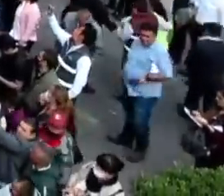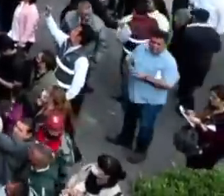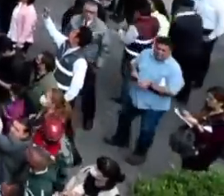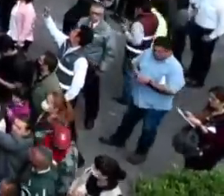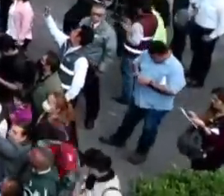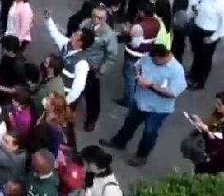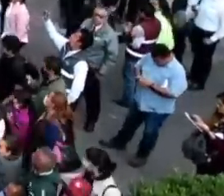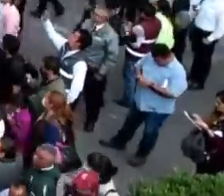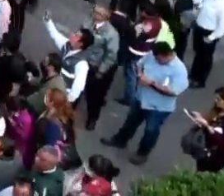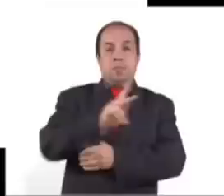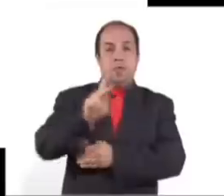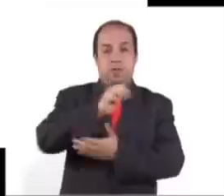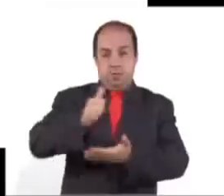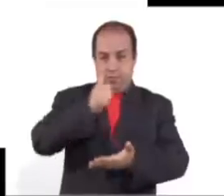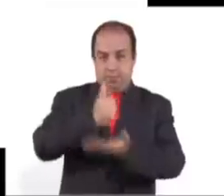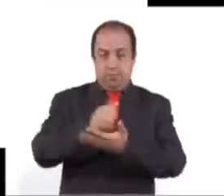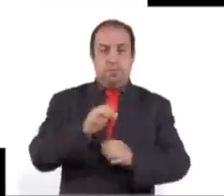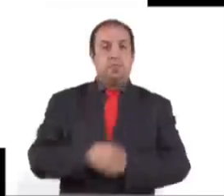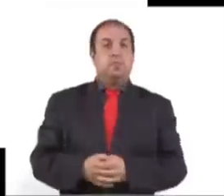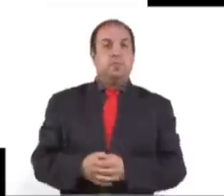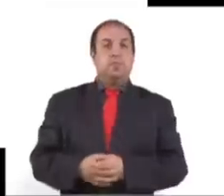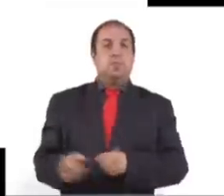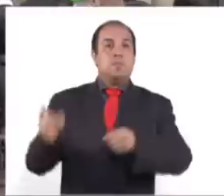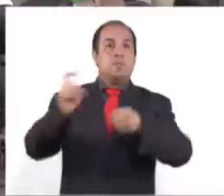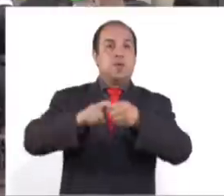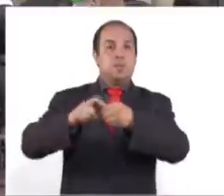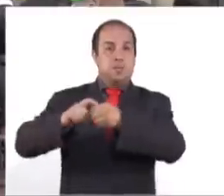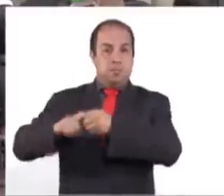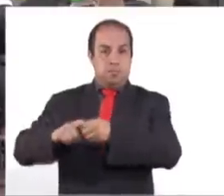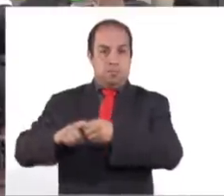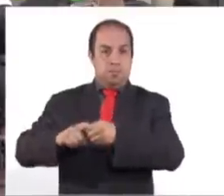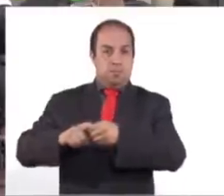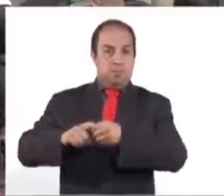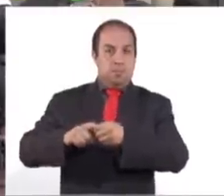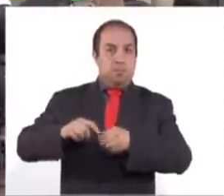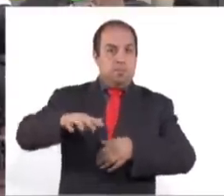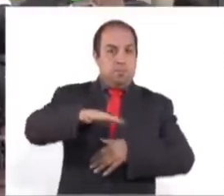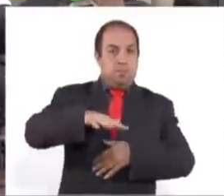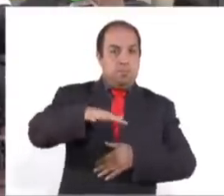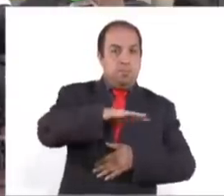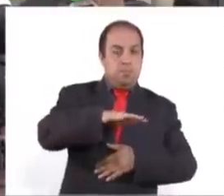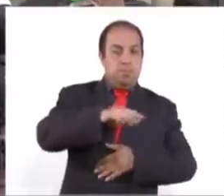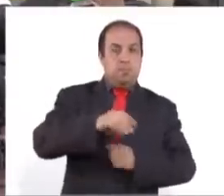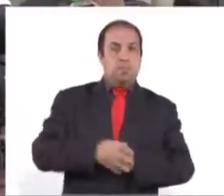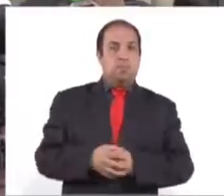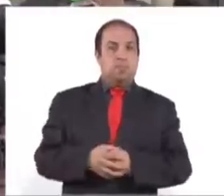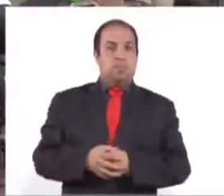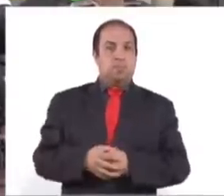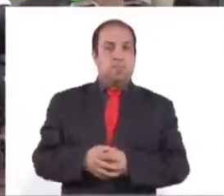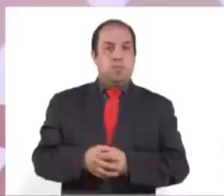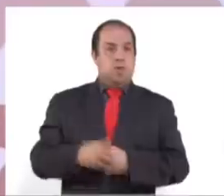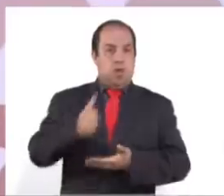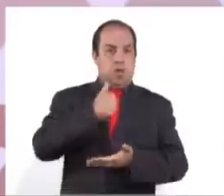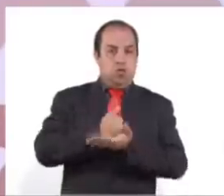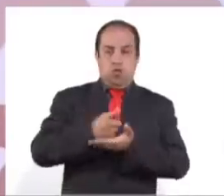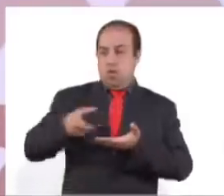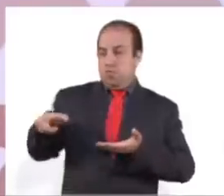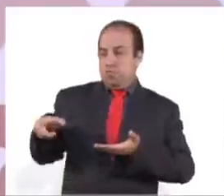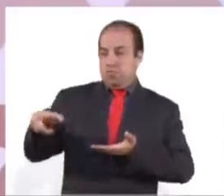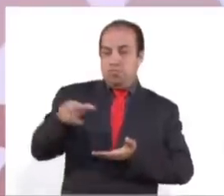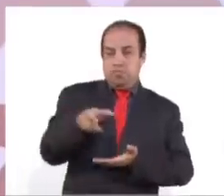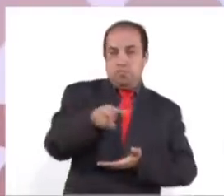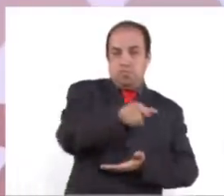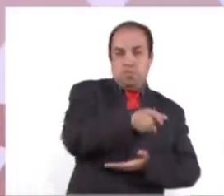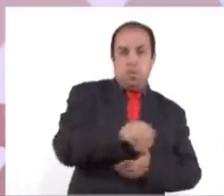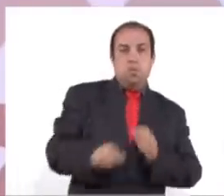de nuestra ciudad. Van a ser incorporadas a áreas periféricas, van a estar en